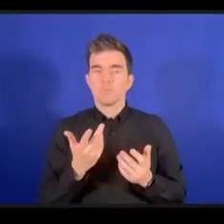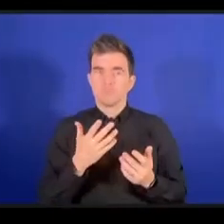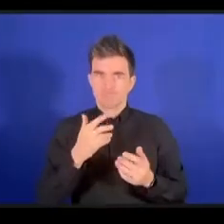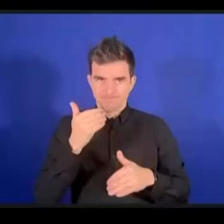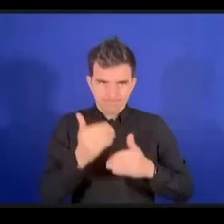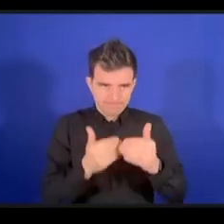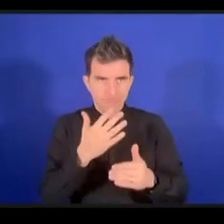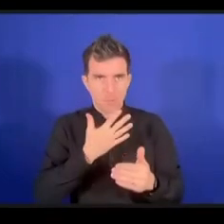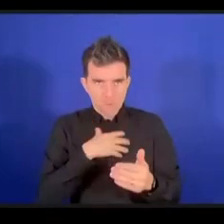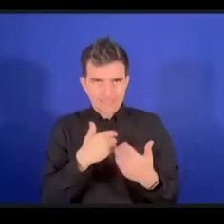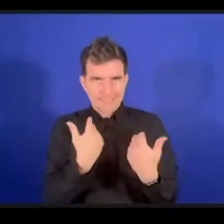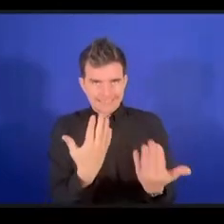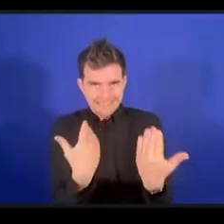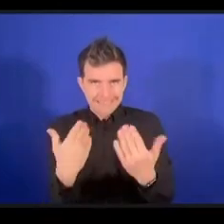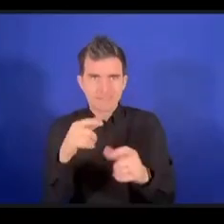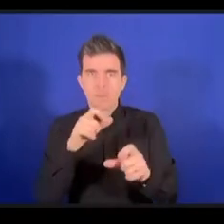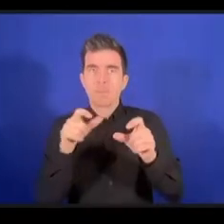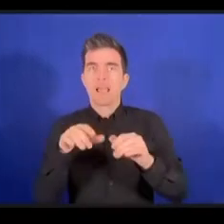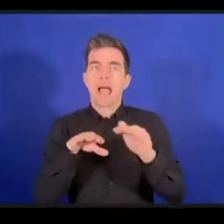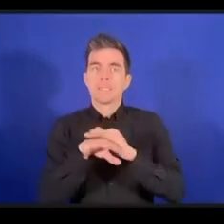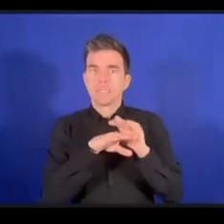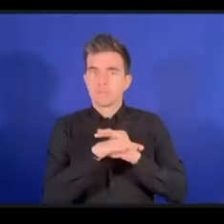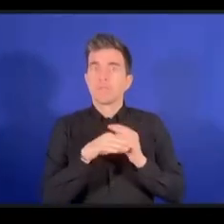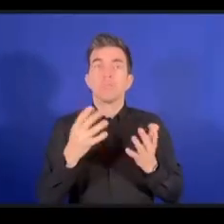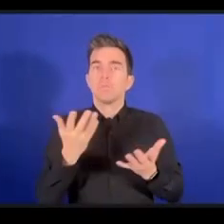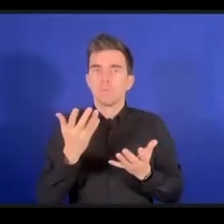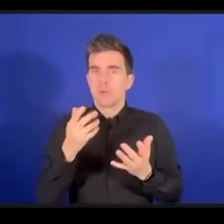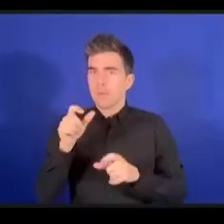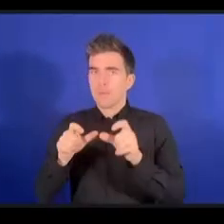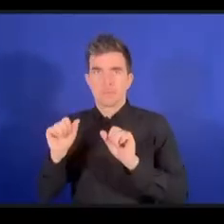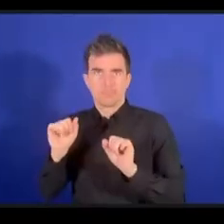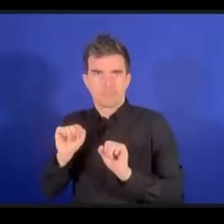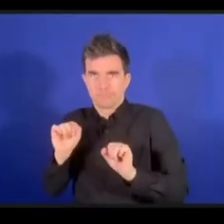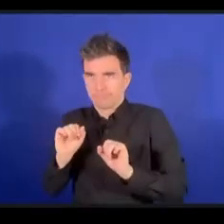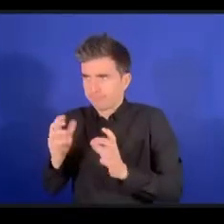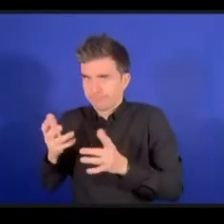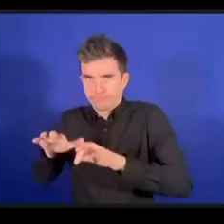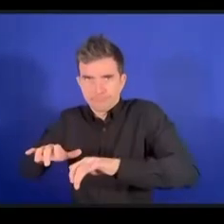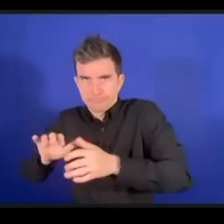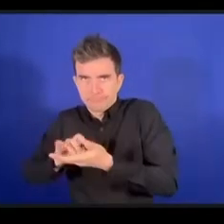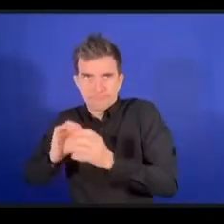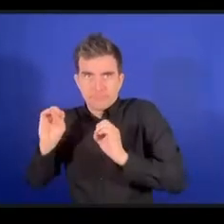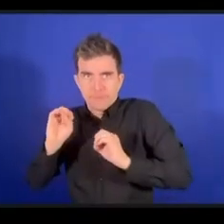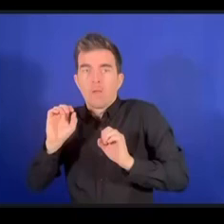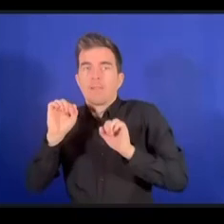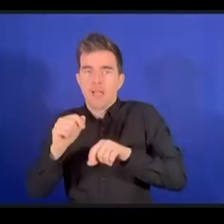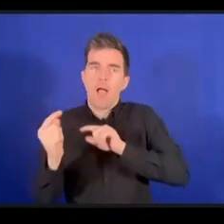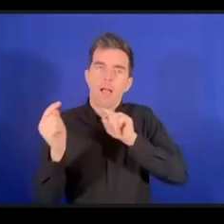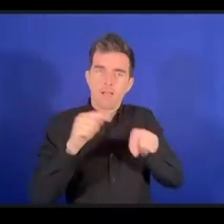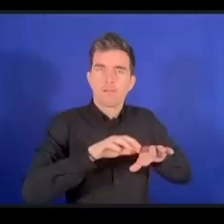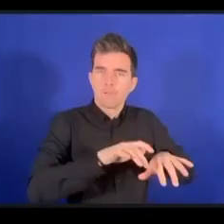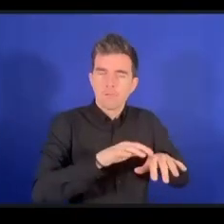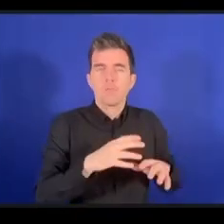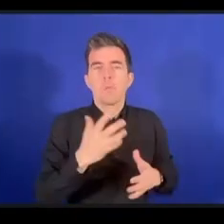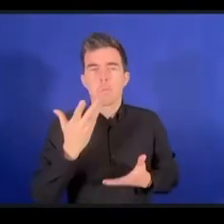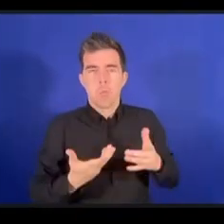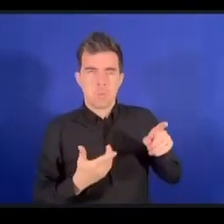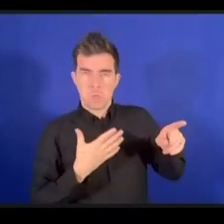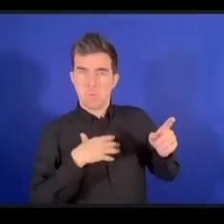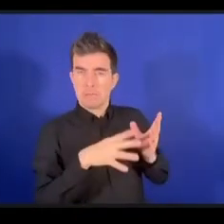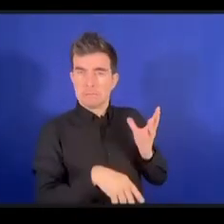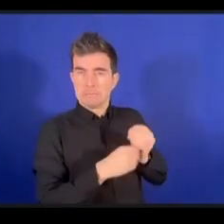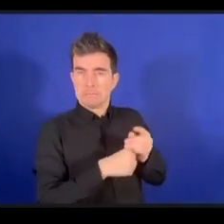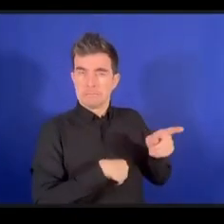internet Pero quizás Marcos quiere Añadir algo a esto Bueno yo creo que lo que siempre decimos Es que es muy